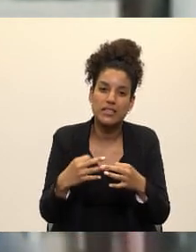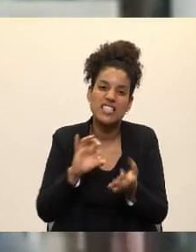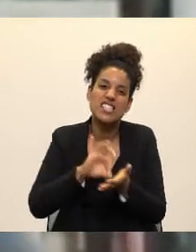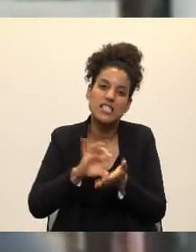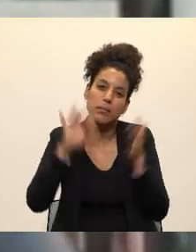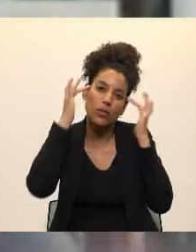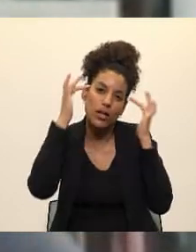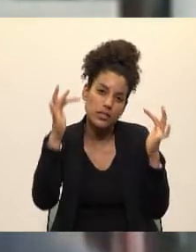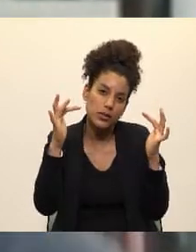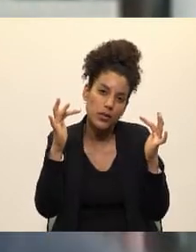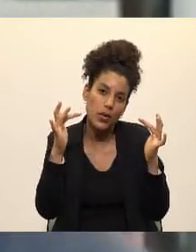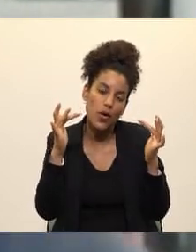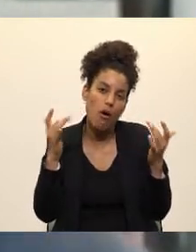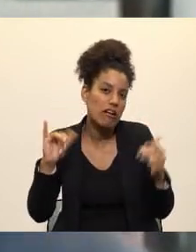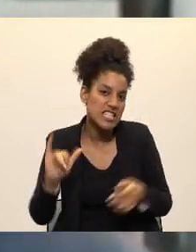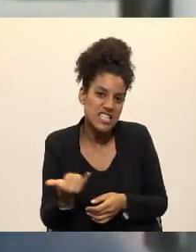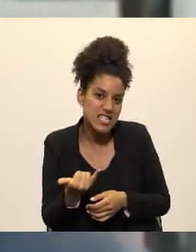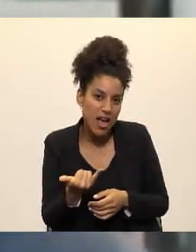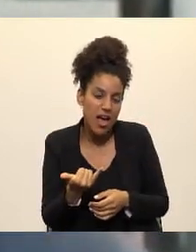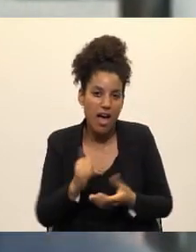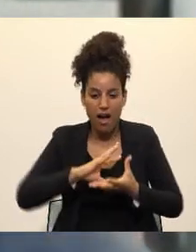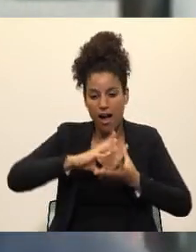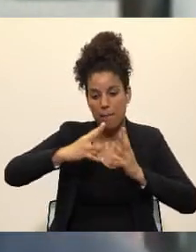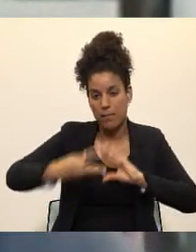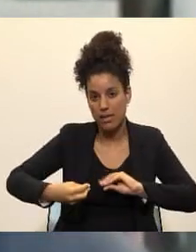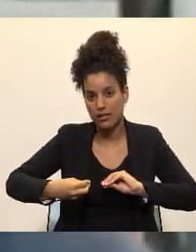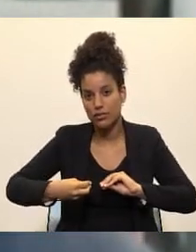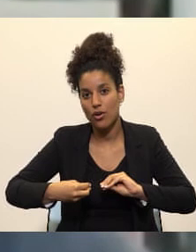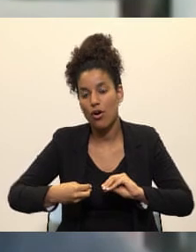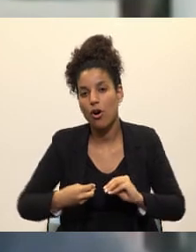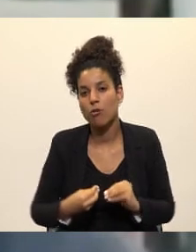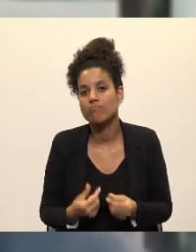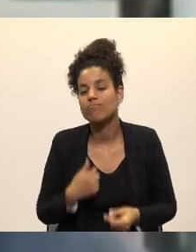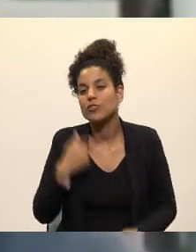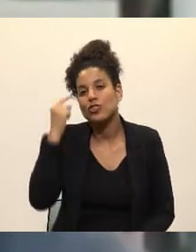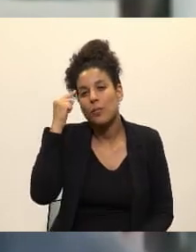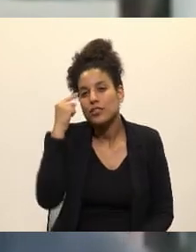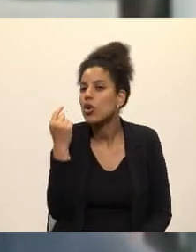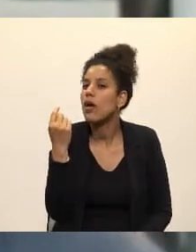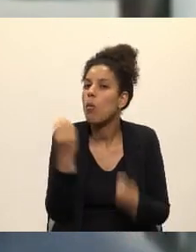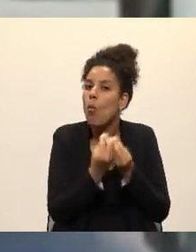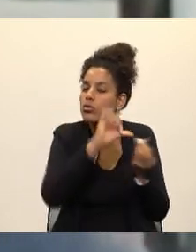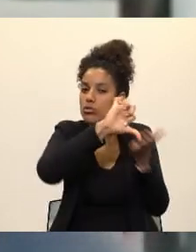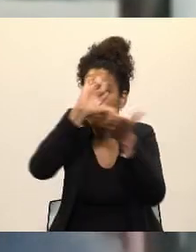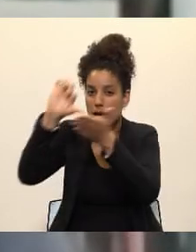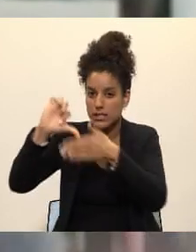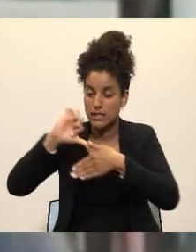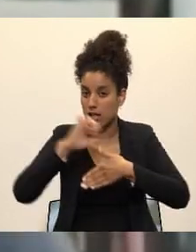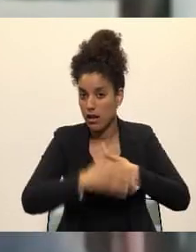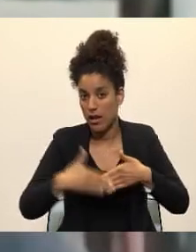sistema educativo que esté ya reformulándose, yo creo que muchos de los países de la región ya